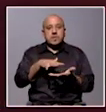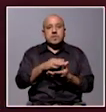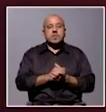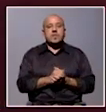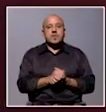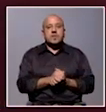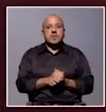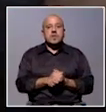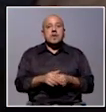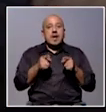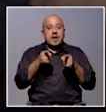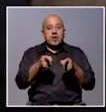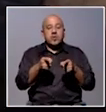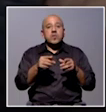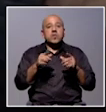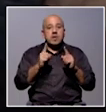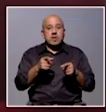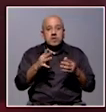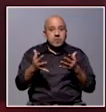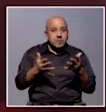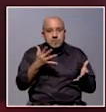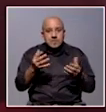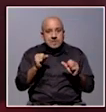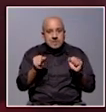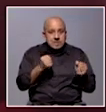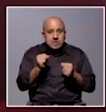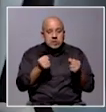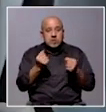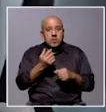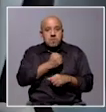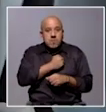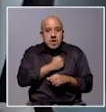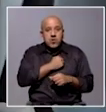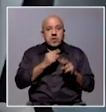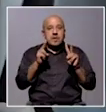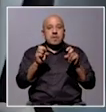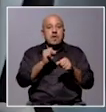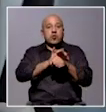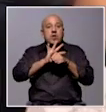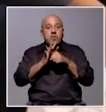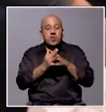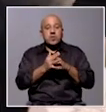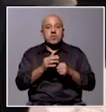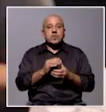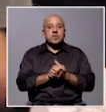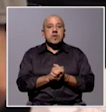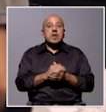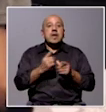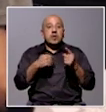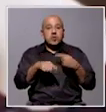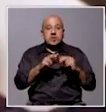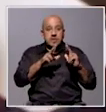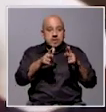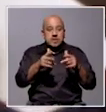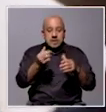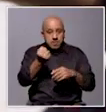a esta realidad se suman los miedos y las ansiedades que provoca la incertidumbre de la emergencia sanitaria que atraviesa el país franco